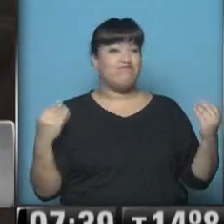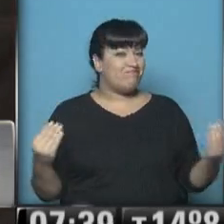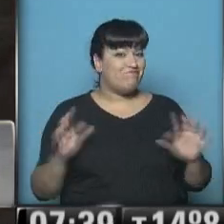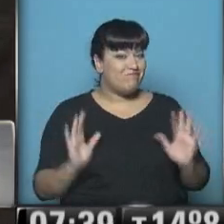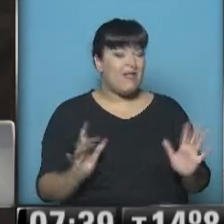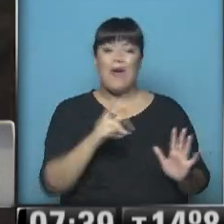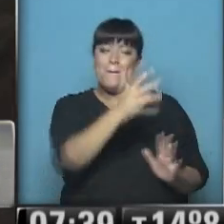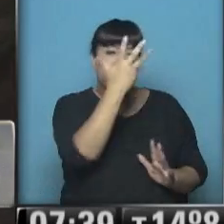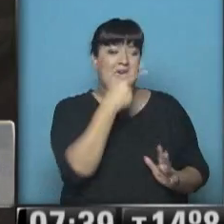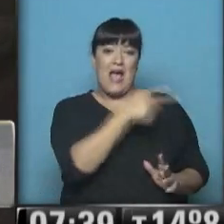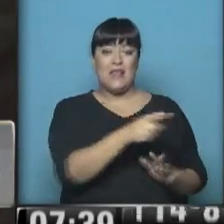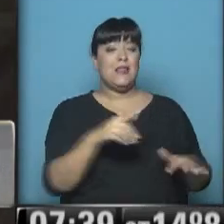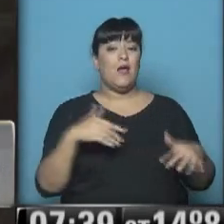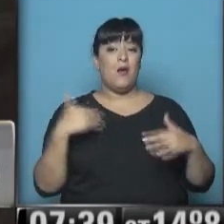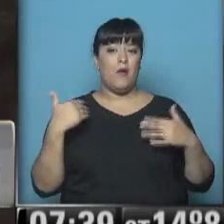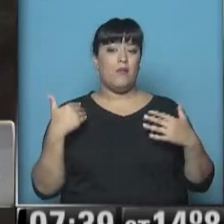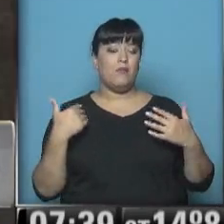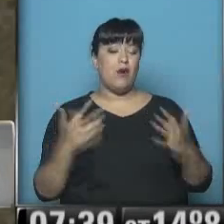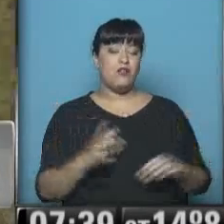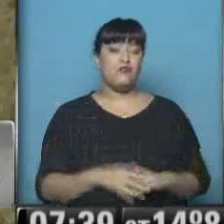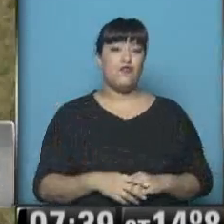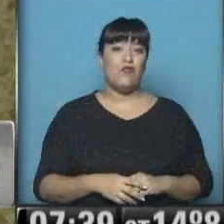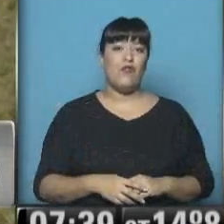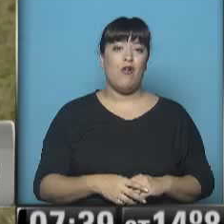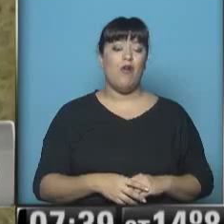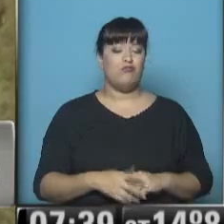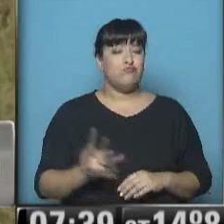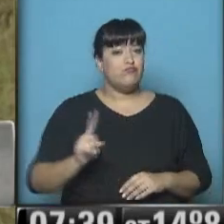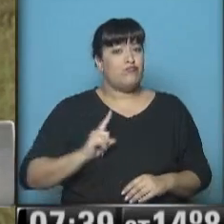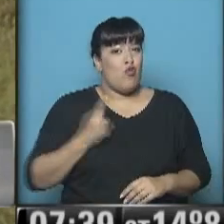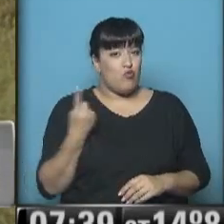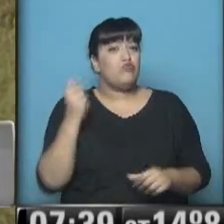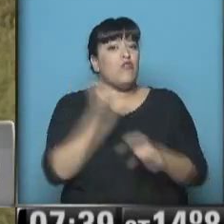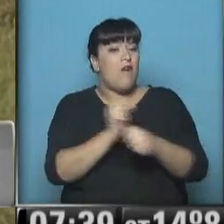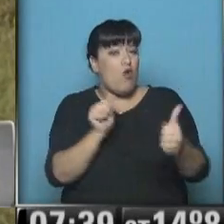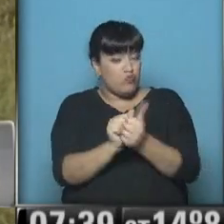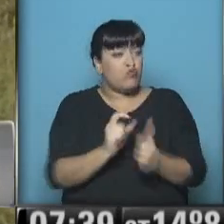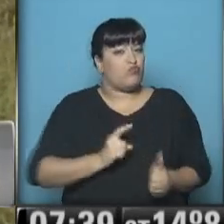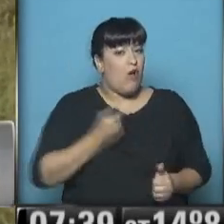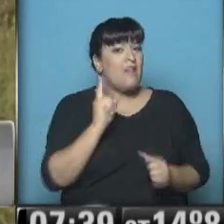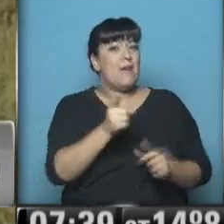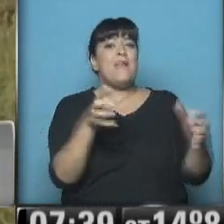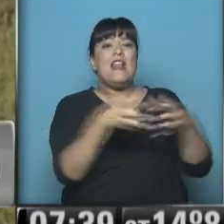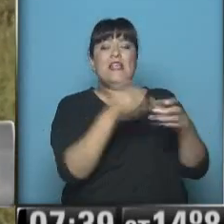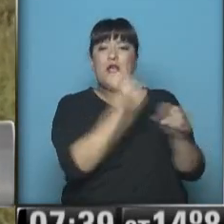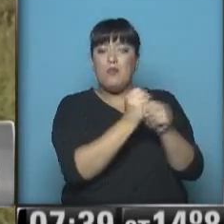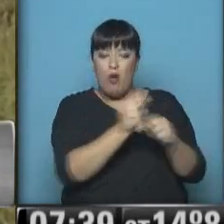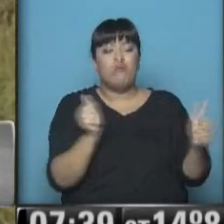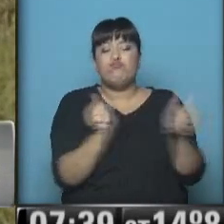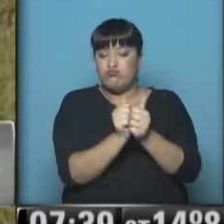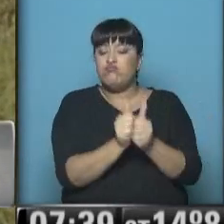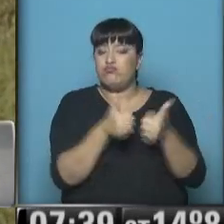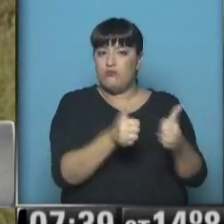que me encanta por eso es un honor haber trabajado con él y su equipo tiene un